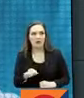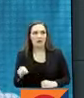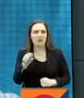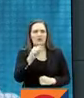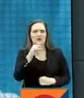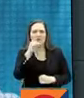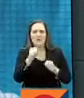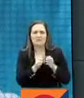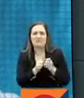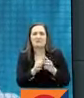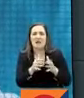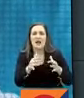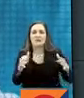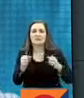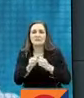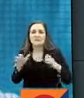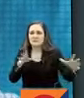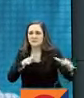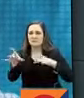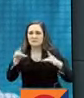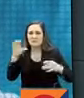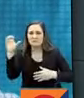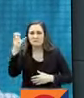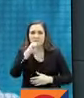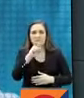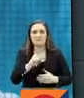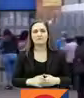las cifras más altas de contagios.